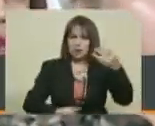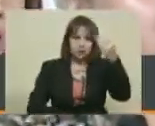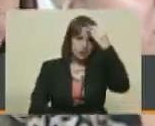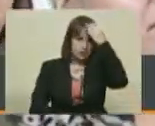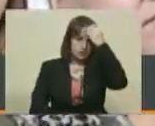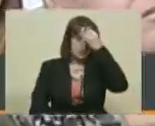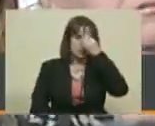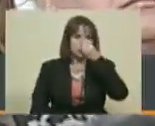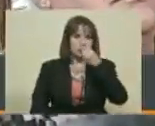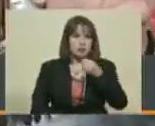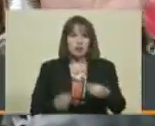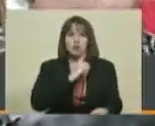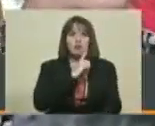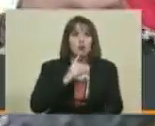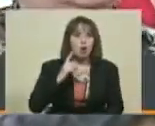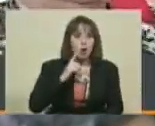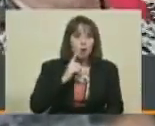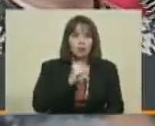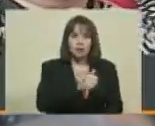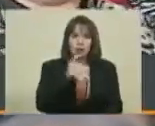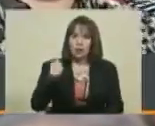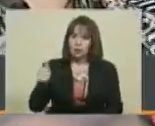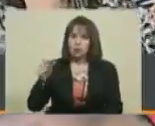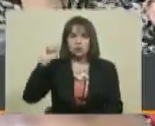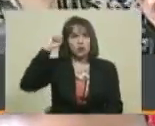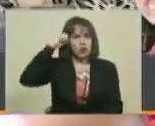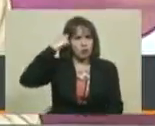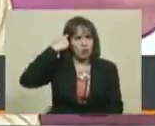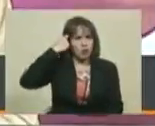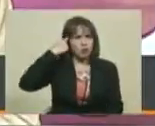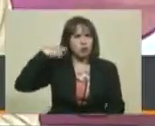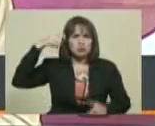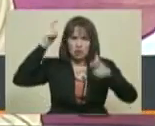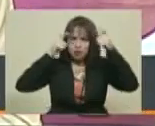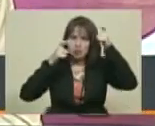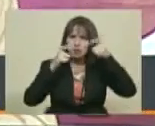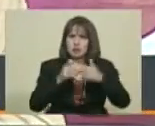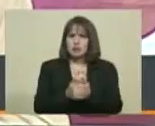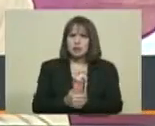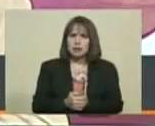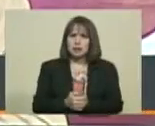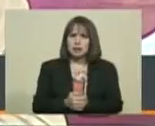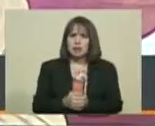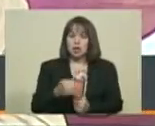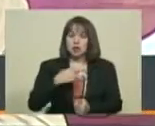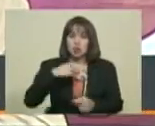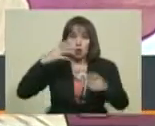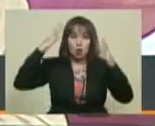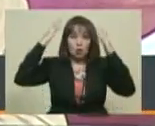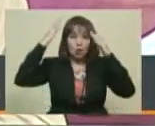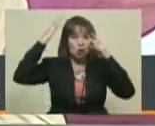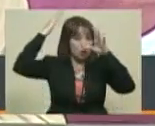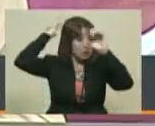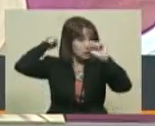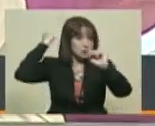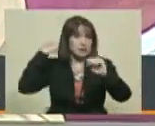y aparecían nombres. Yo recuerdo que el comandante Chávez, siendo yo canciller,